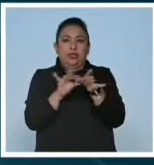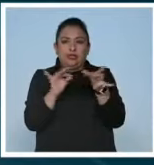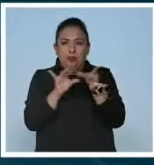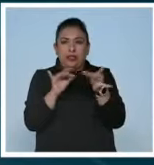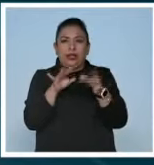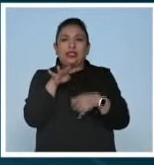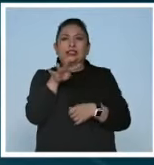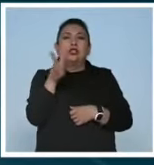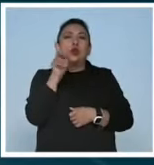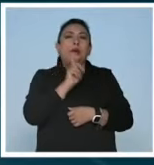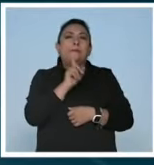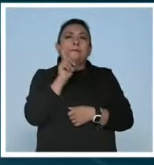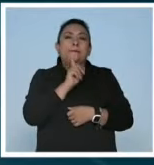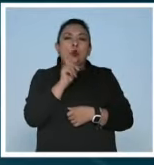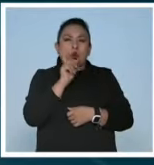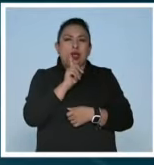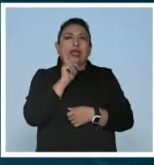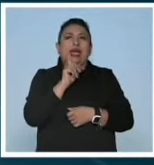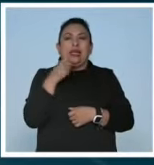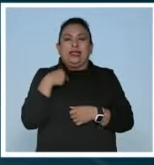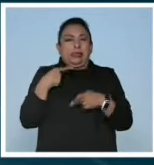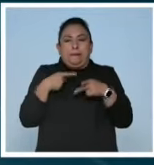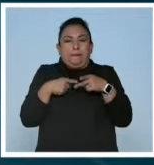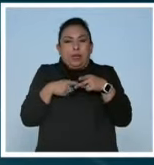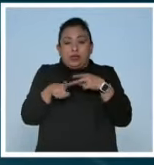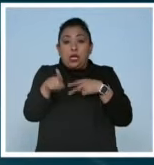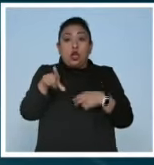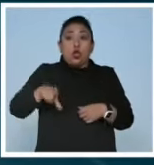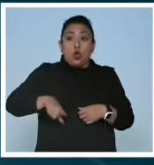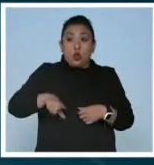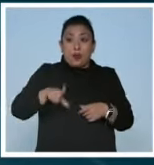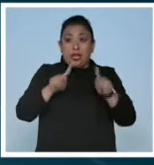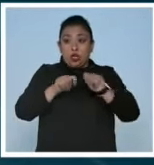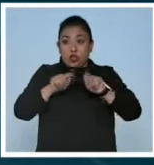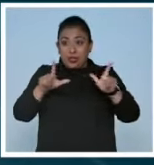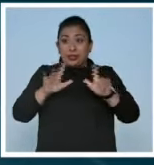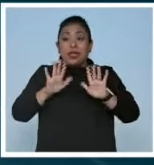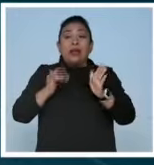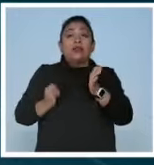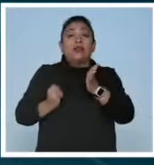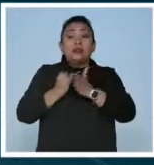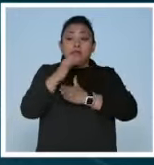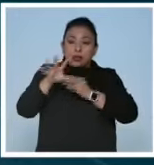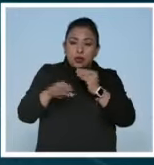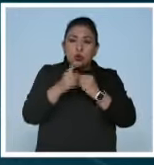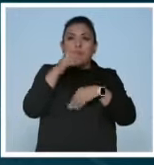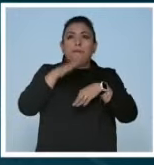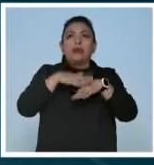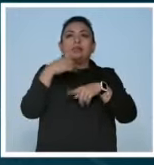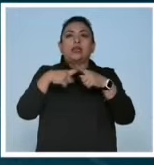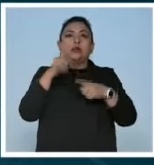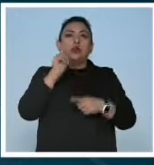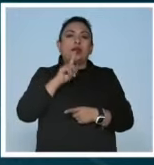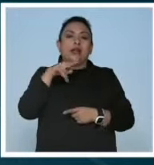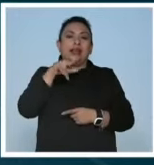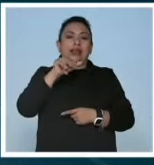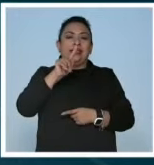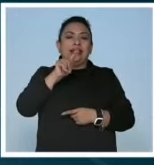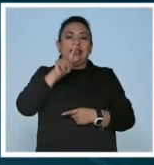las 19 mujeres que se presentaron en un inicio, el gobierno de Tlaxcala decide integrar a una más, que es Natalia